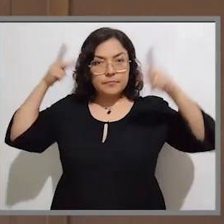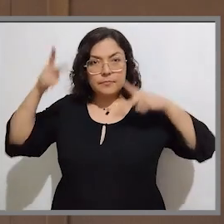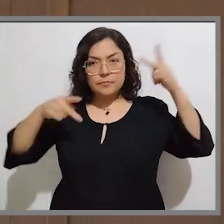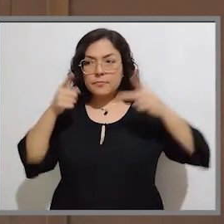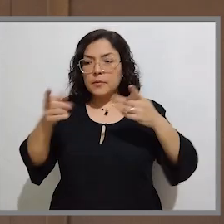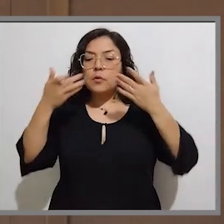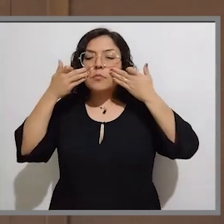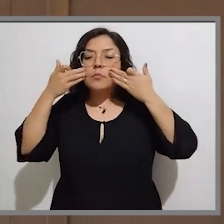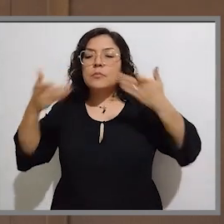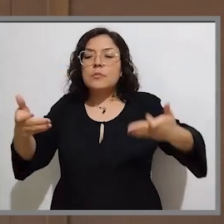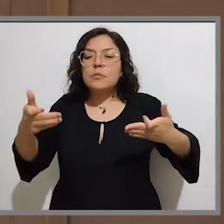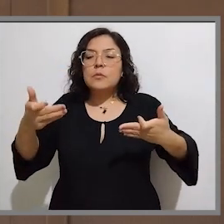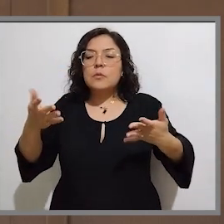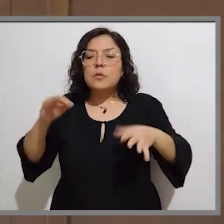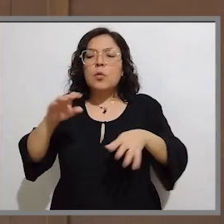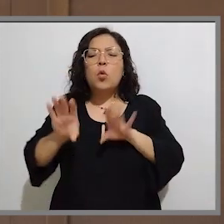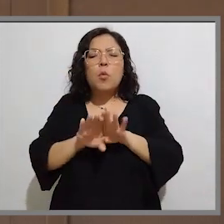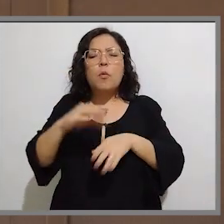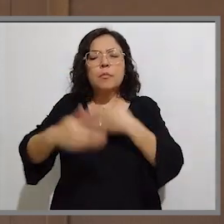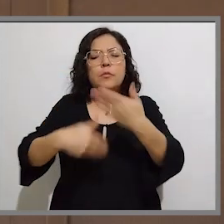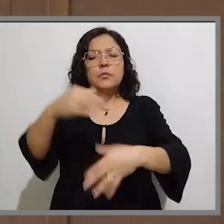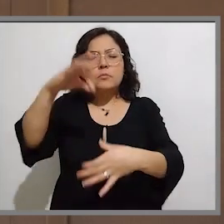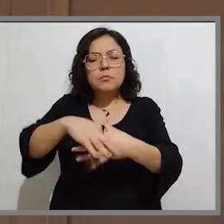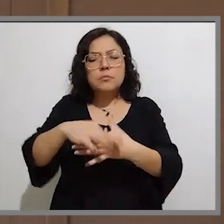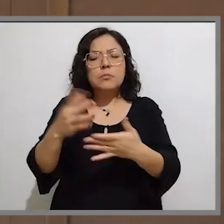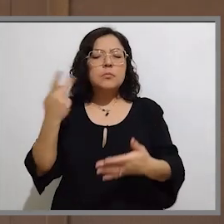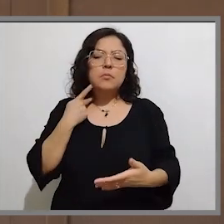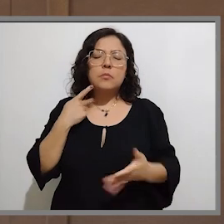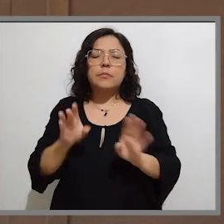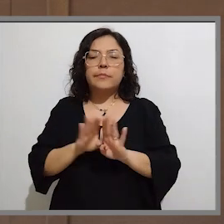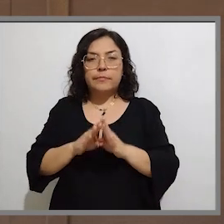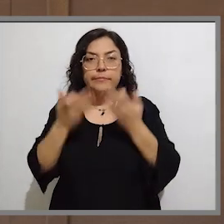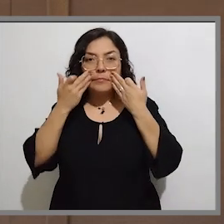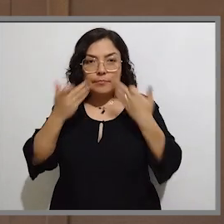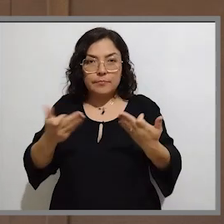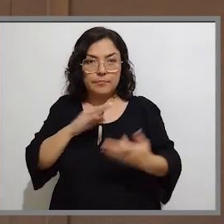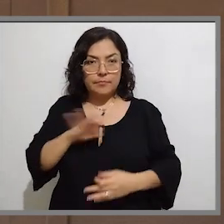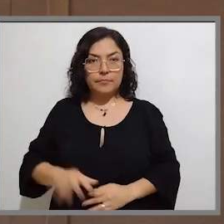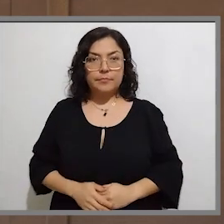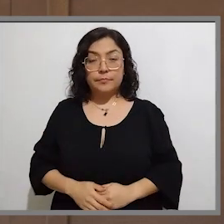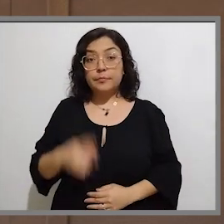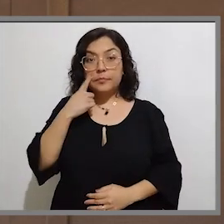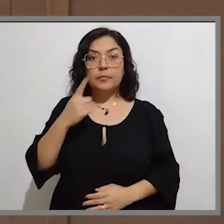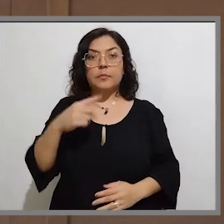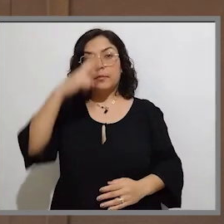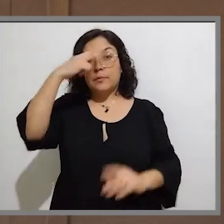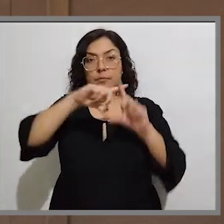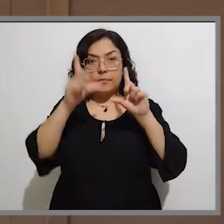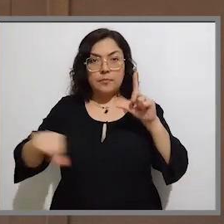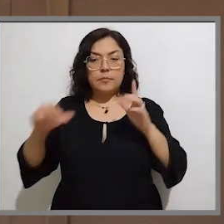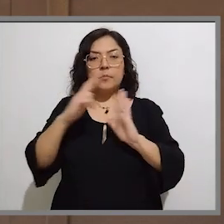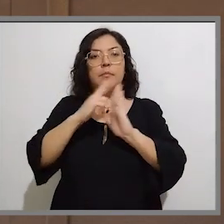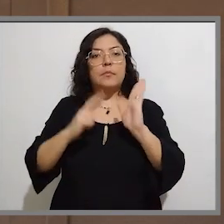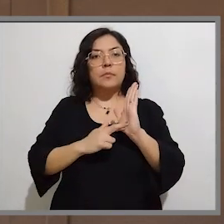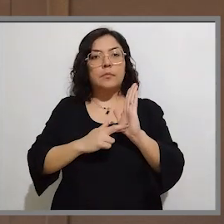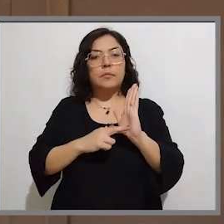procesos político-electorales. Es importante señalar que conforme lo establece la normatividad en nuestro país actualmente,